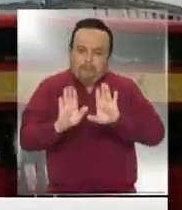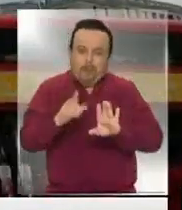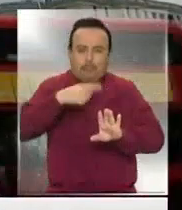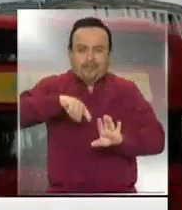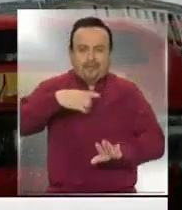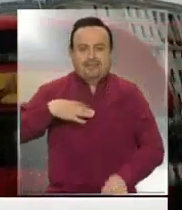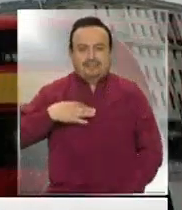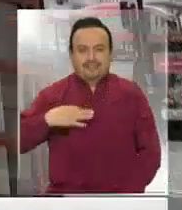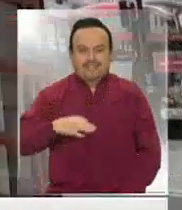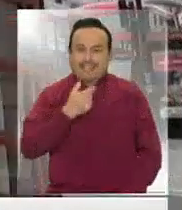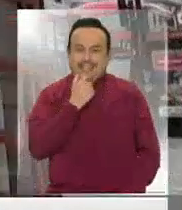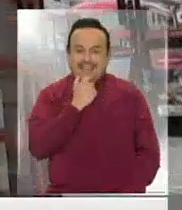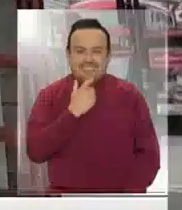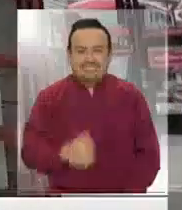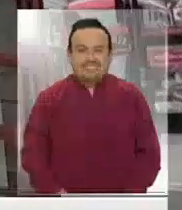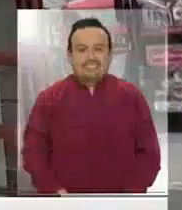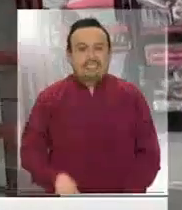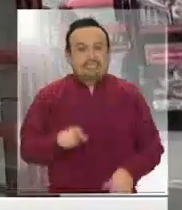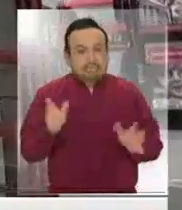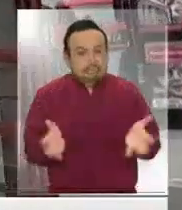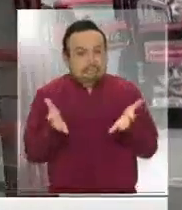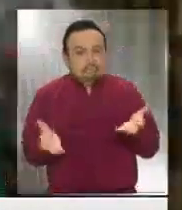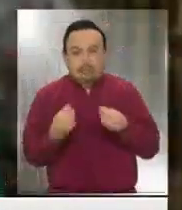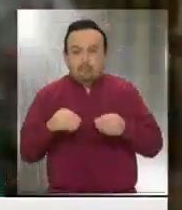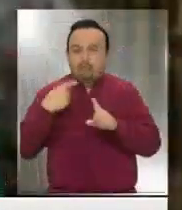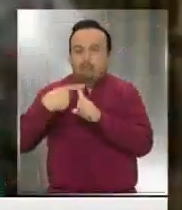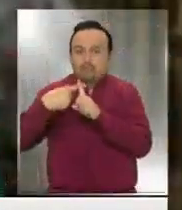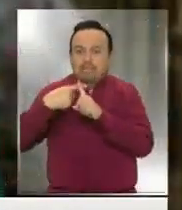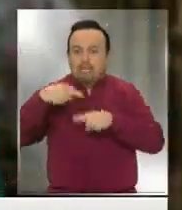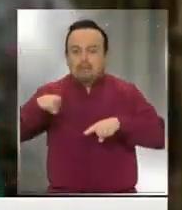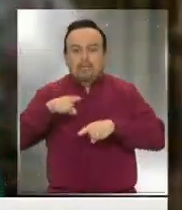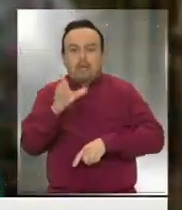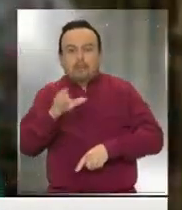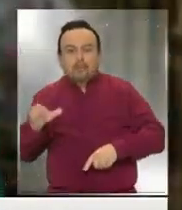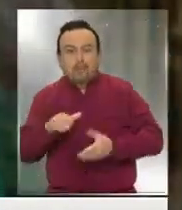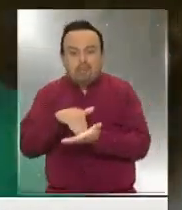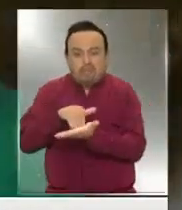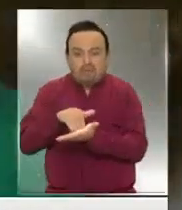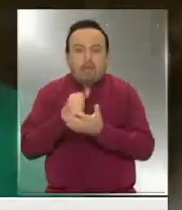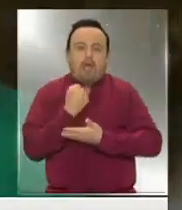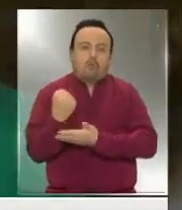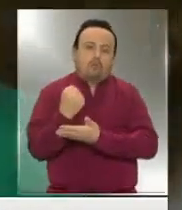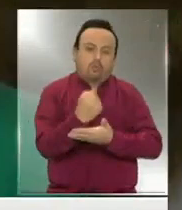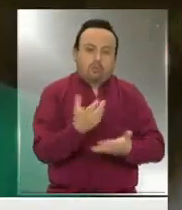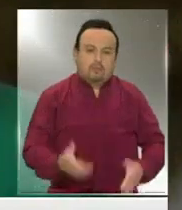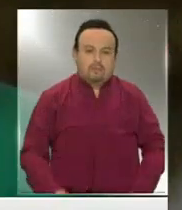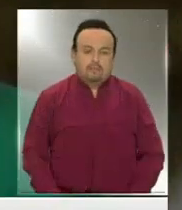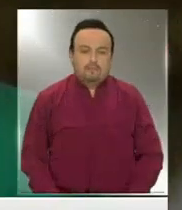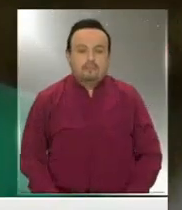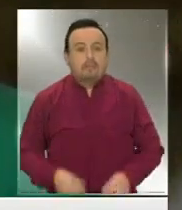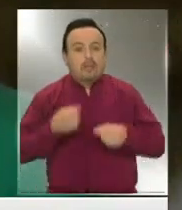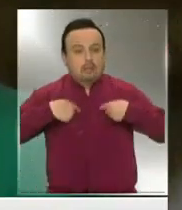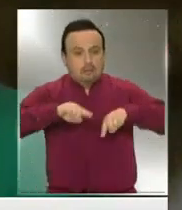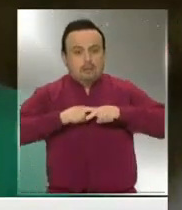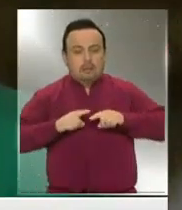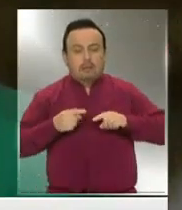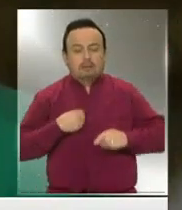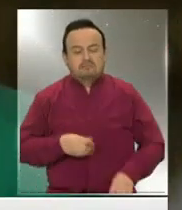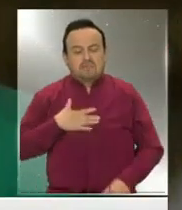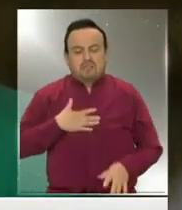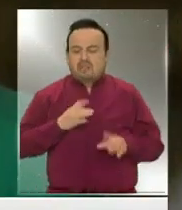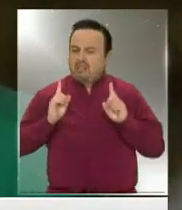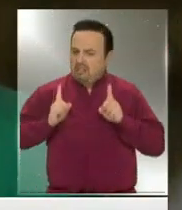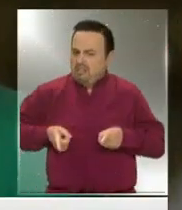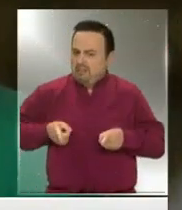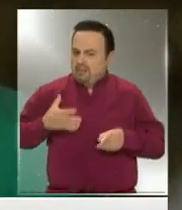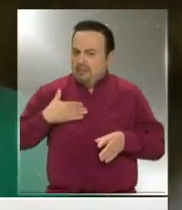los ciudadanos británicos. Acciones que ayudarán a proteger a los más vulnerables. Deberíamos sentirnos tranquilos